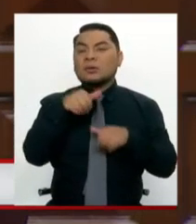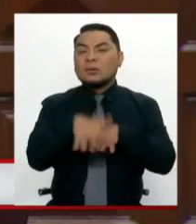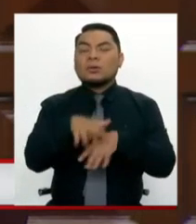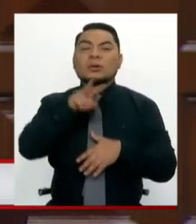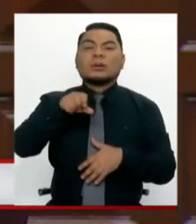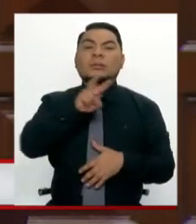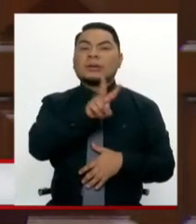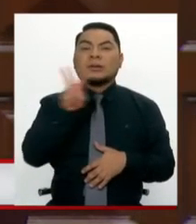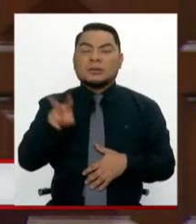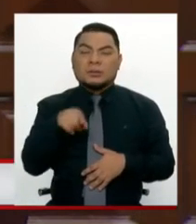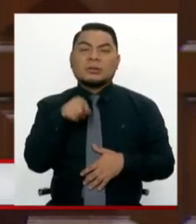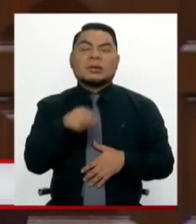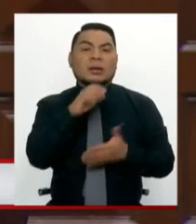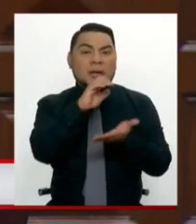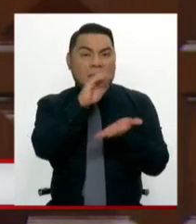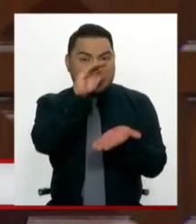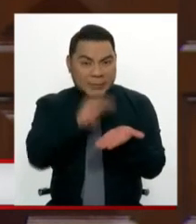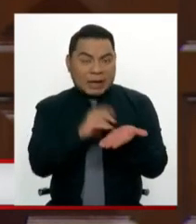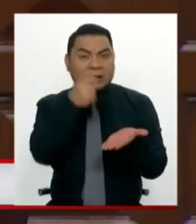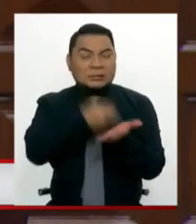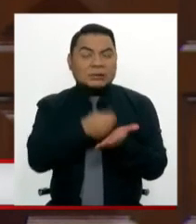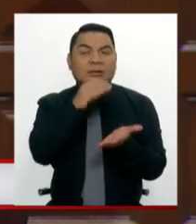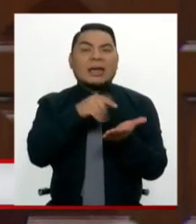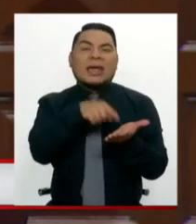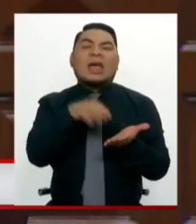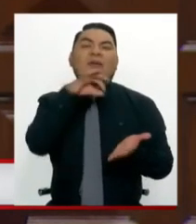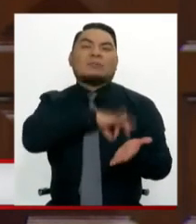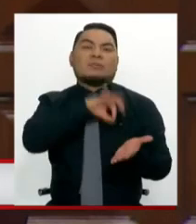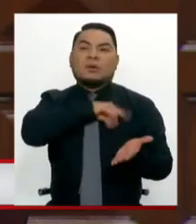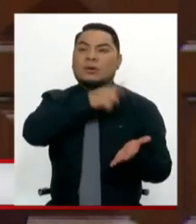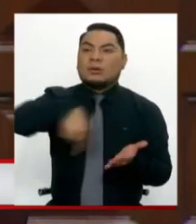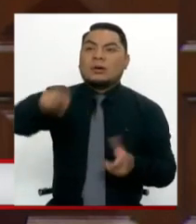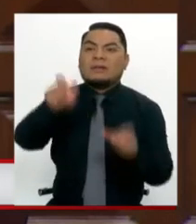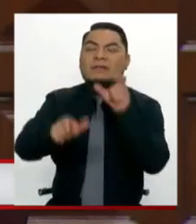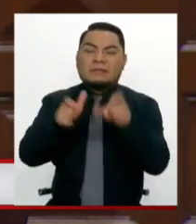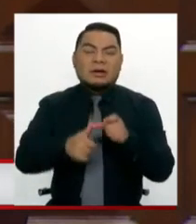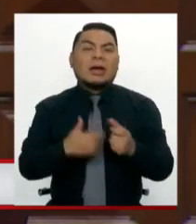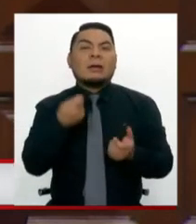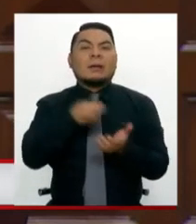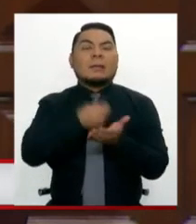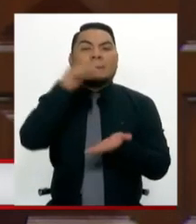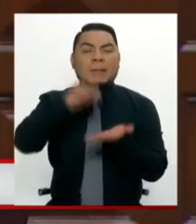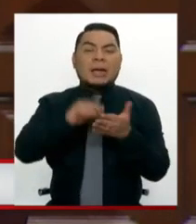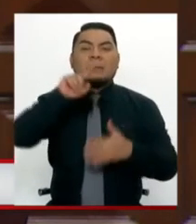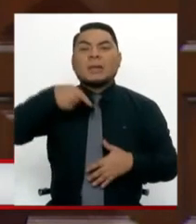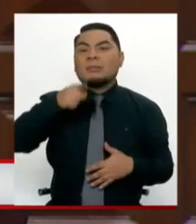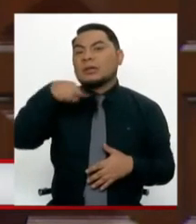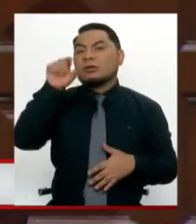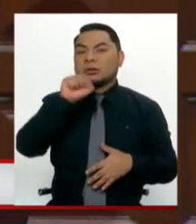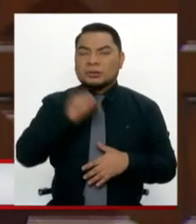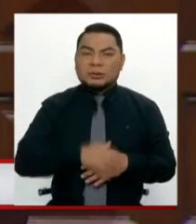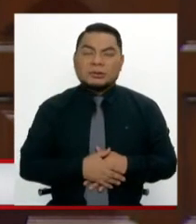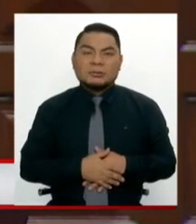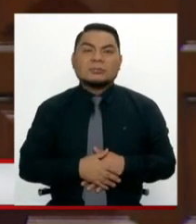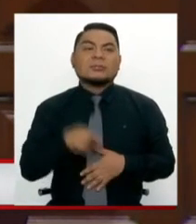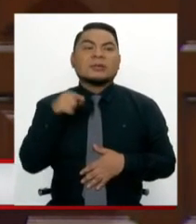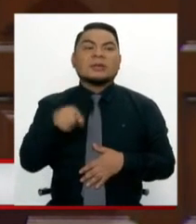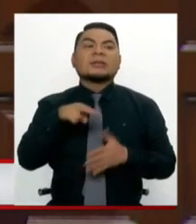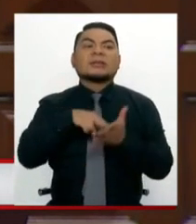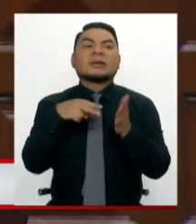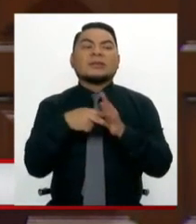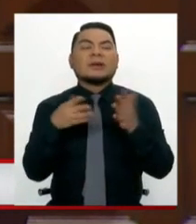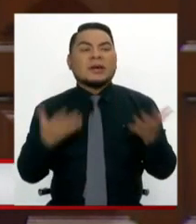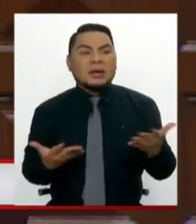del 2022, ha significado un ahorro que benefició a los usuarios 1.000 millones de soles, representando